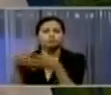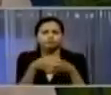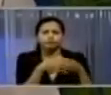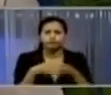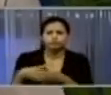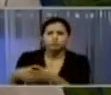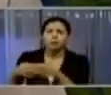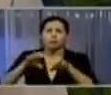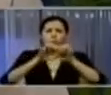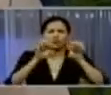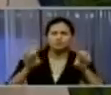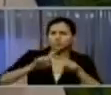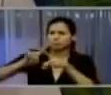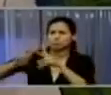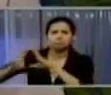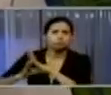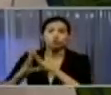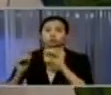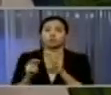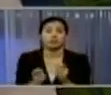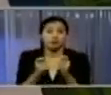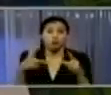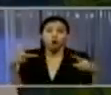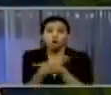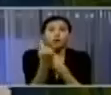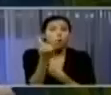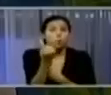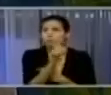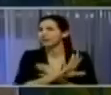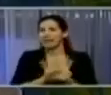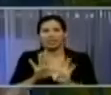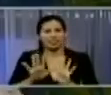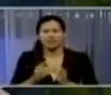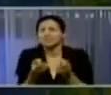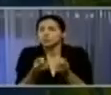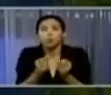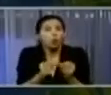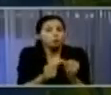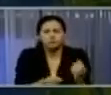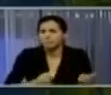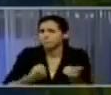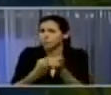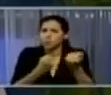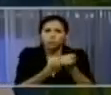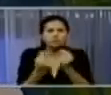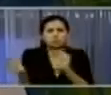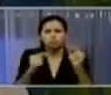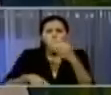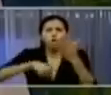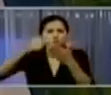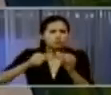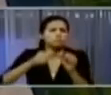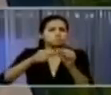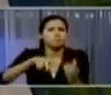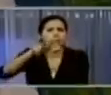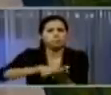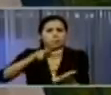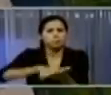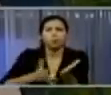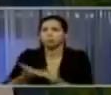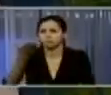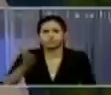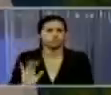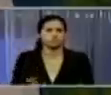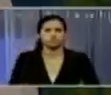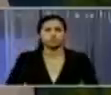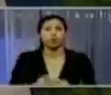contratos colectivos. No hemos parado uno solo, ni uno solo hemos detenido, y ustedes se preguntarán cómo,